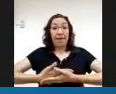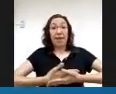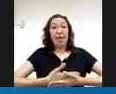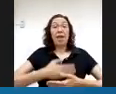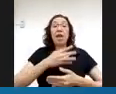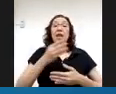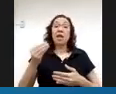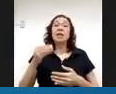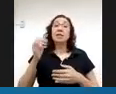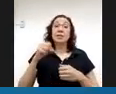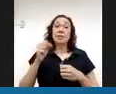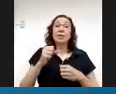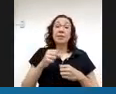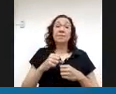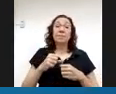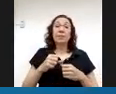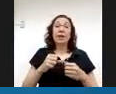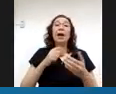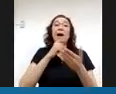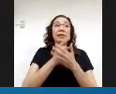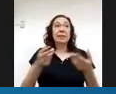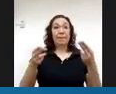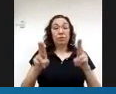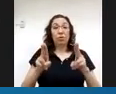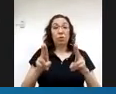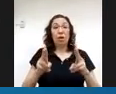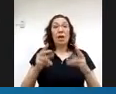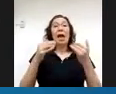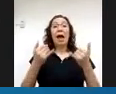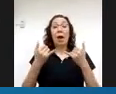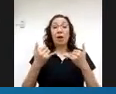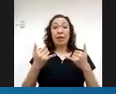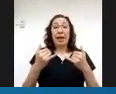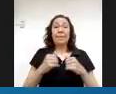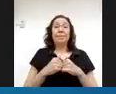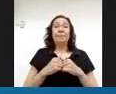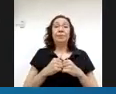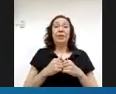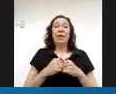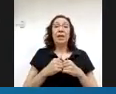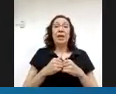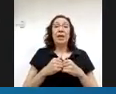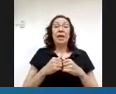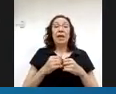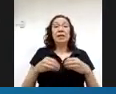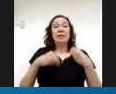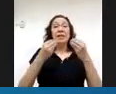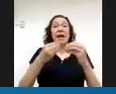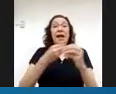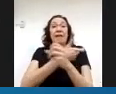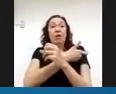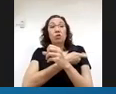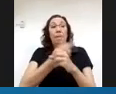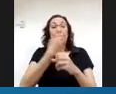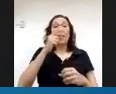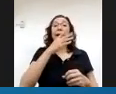Y efectivamente, así fue. En este momento se ofrece la vacunación para la